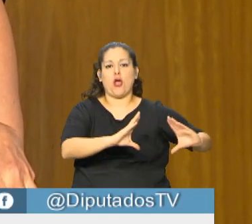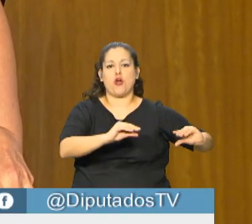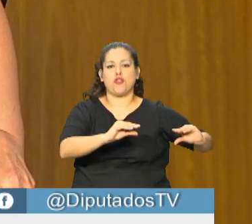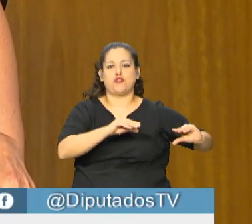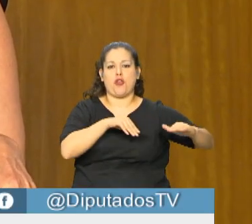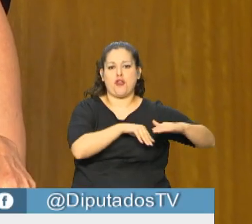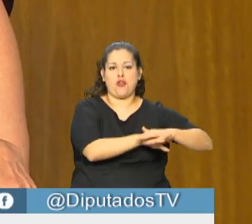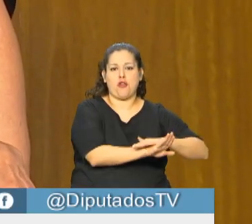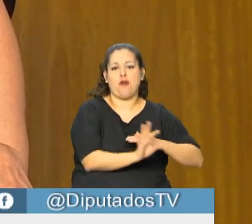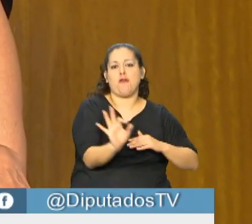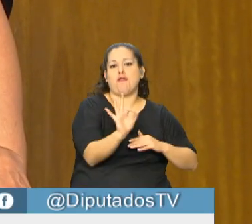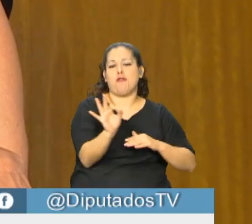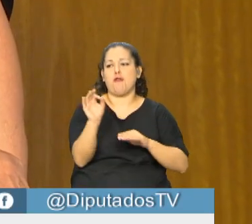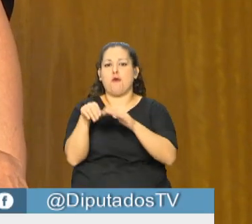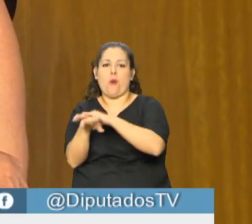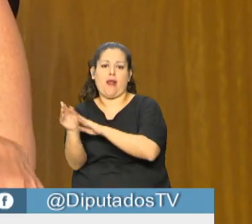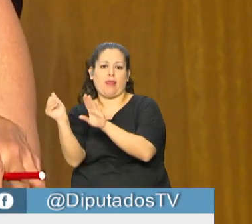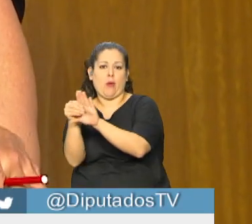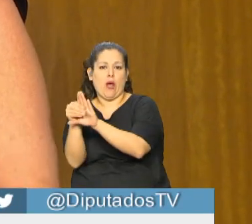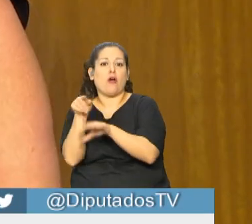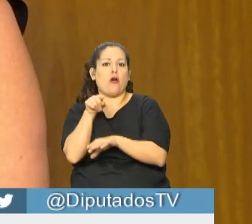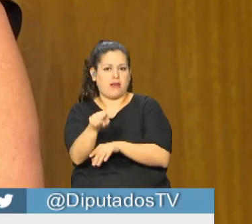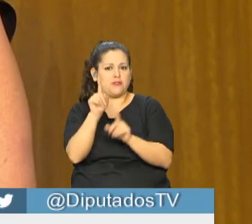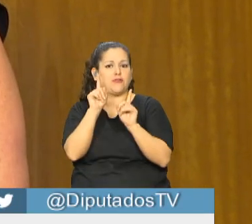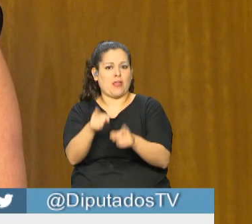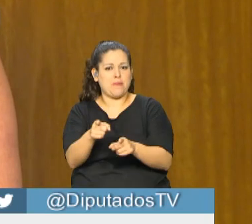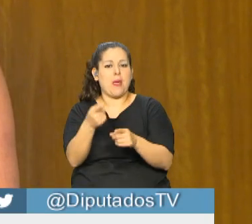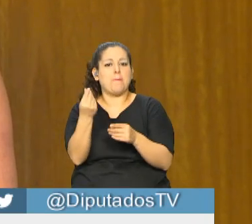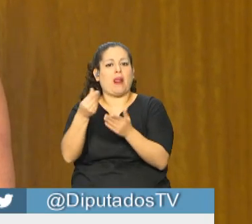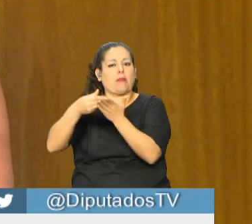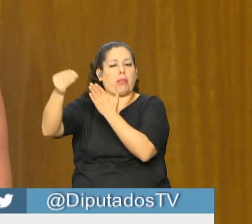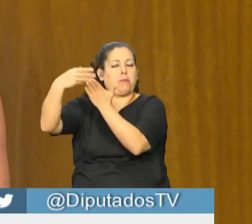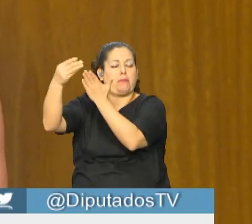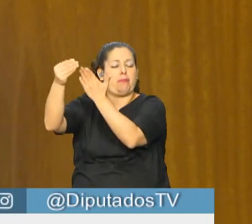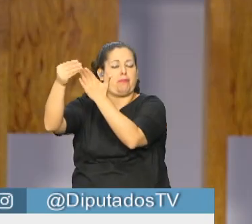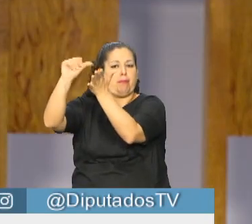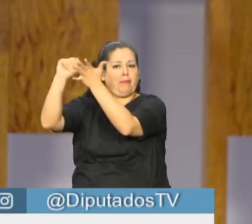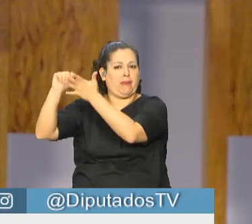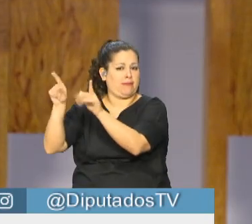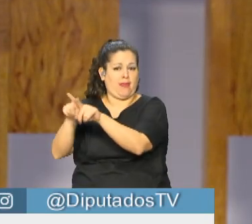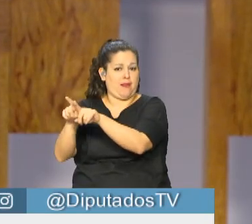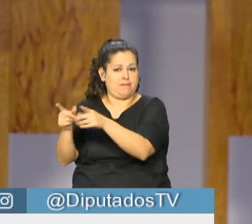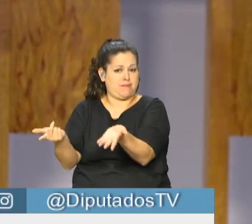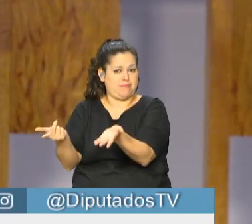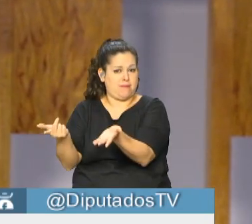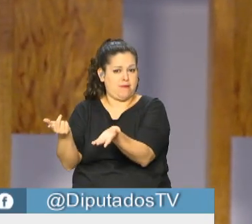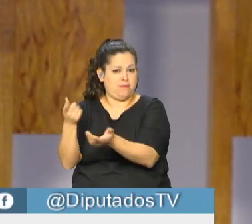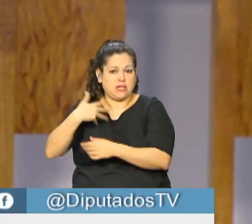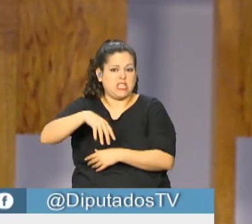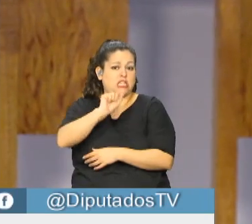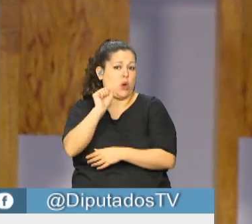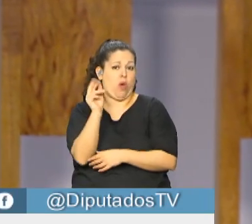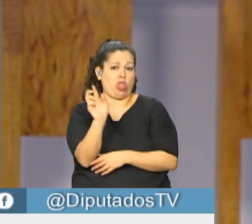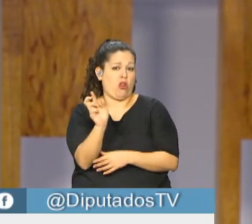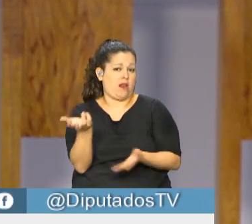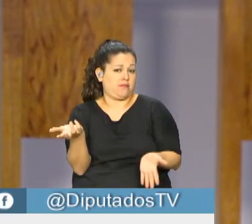de capitales Sí. y hay que tenerlo claro. Pero digo, Pero además eso de no mueve la economía. sí, pero se lleva Mil- dólares. Sí, está bien, pero Fíjese